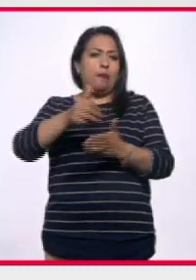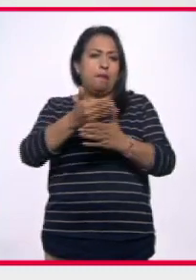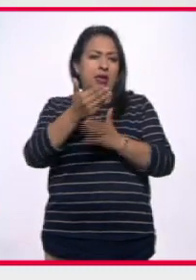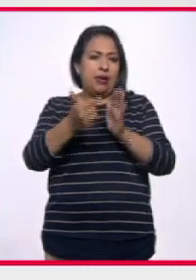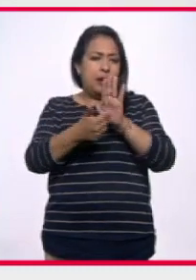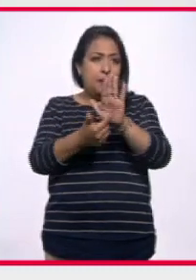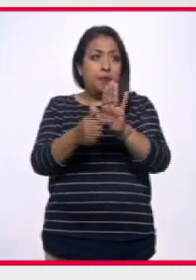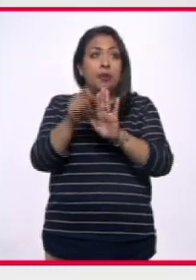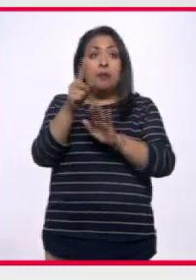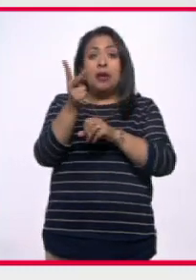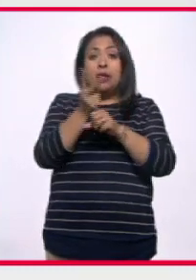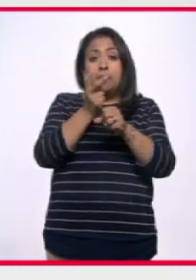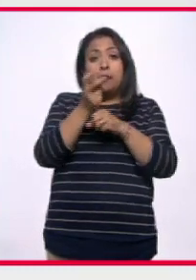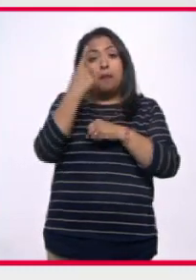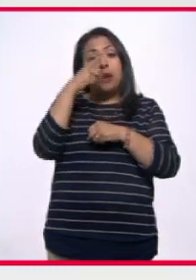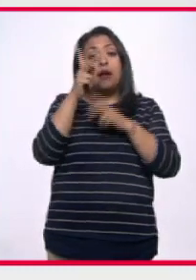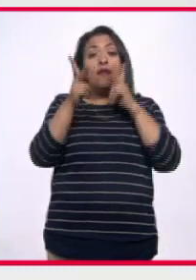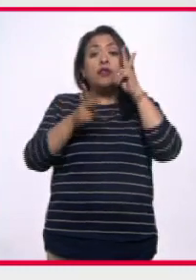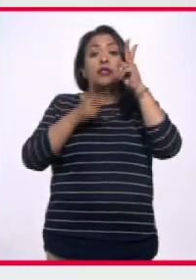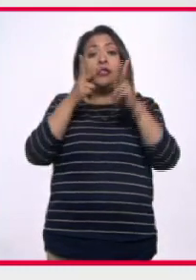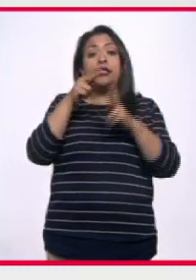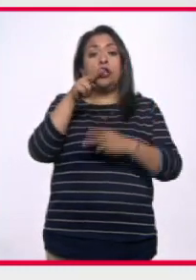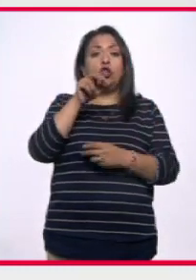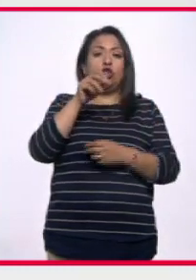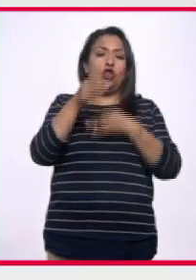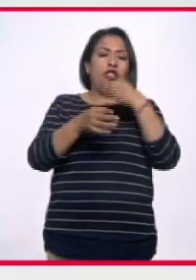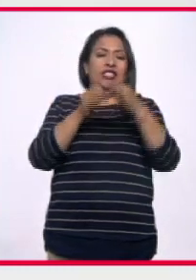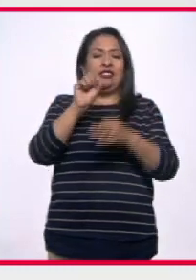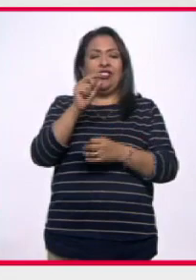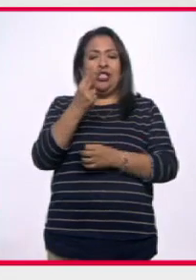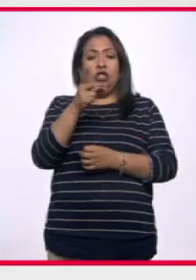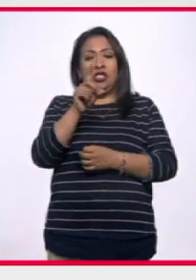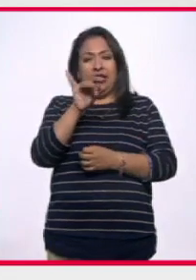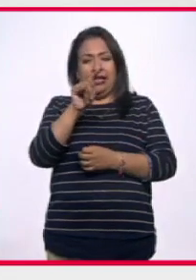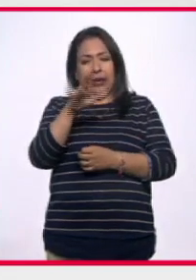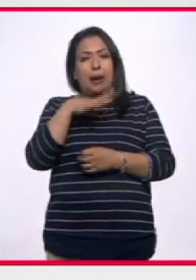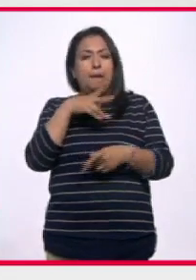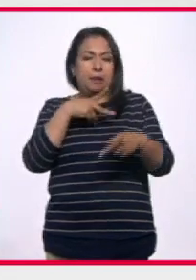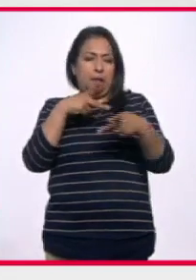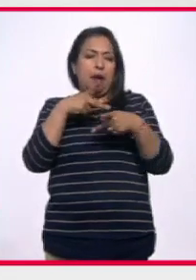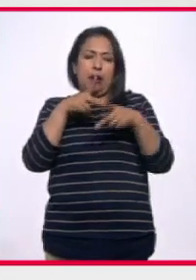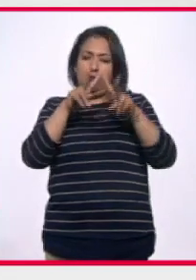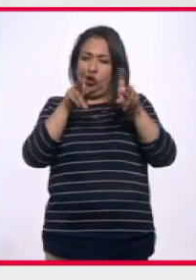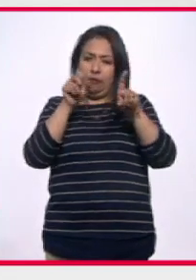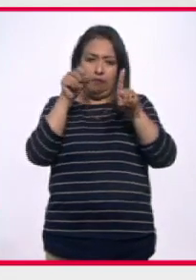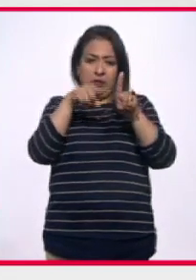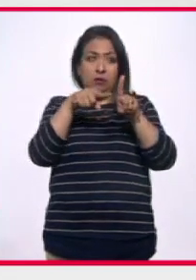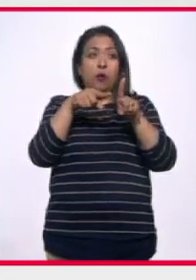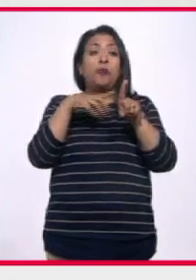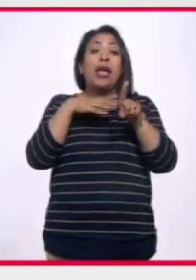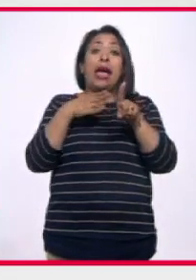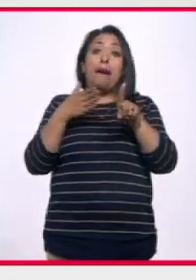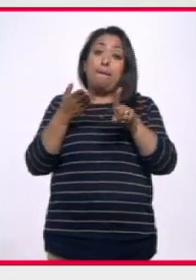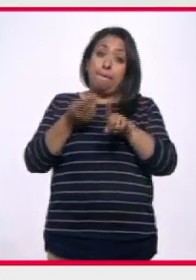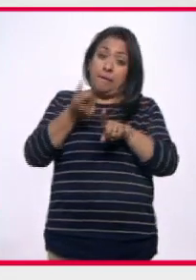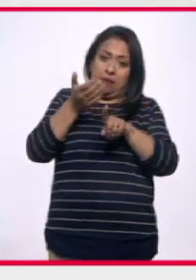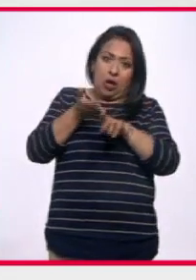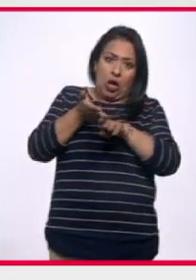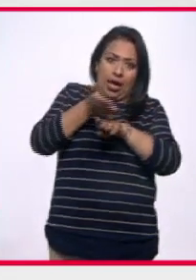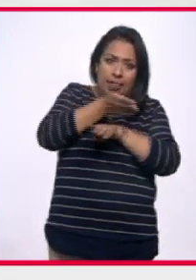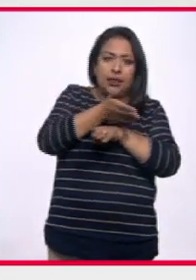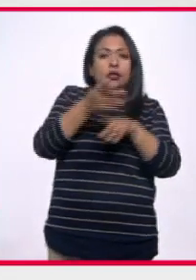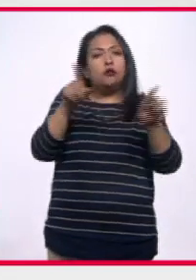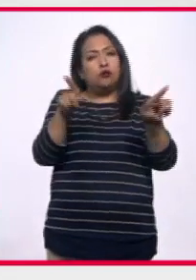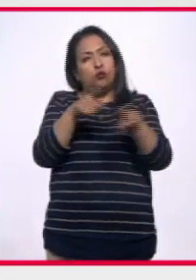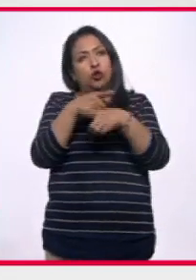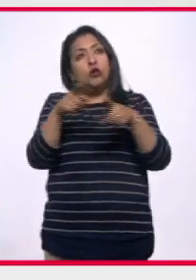también una invitación a que nos visiten en noticias 22 digital en donde también hemos preparado algo al respecto pero antes de llegar a ese punto qué les parece si nos vamos